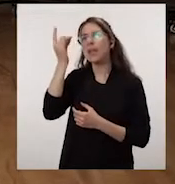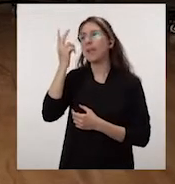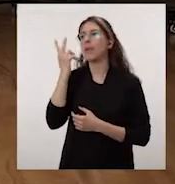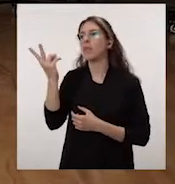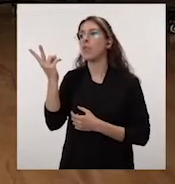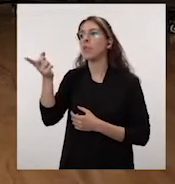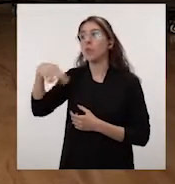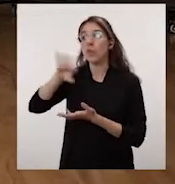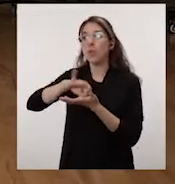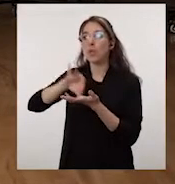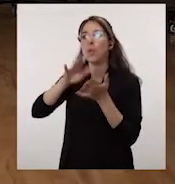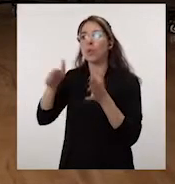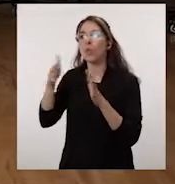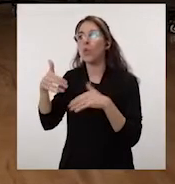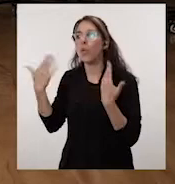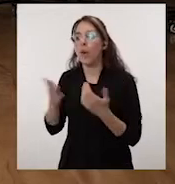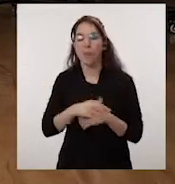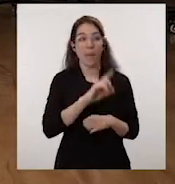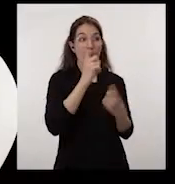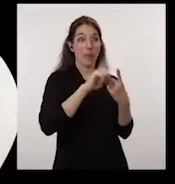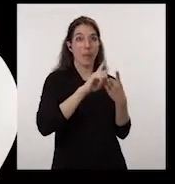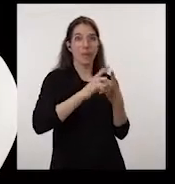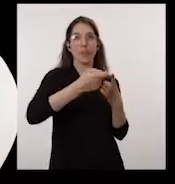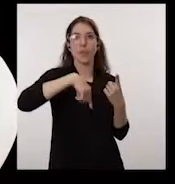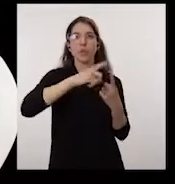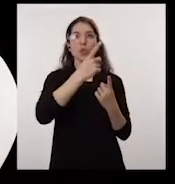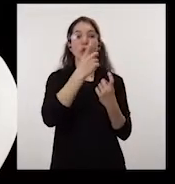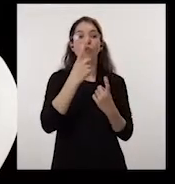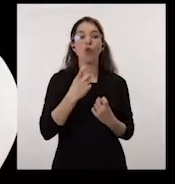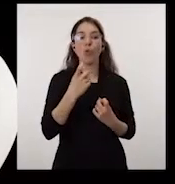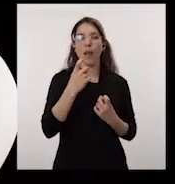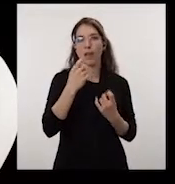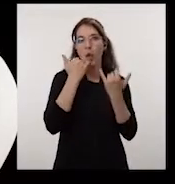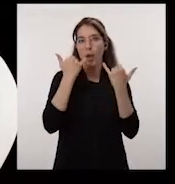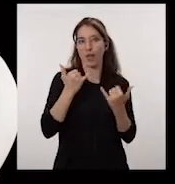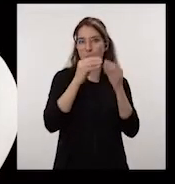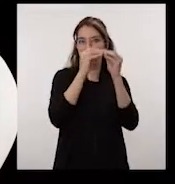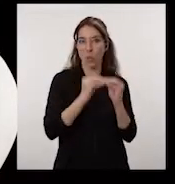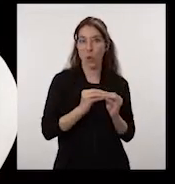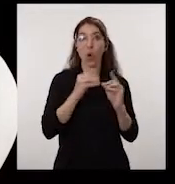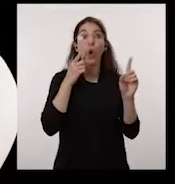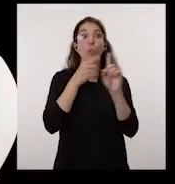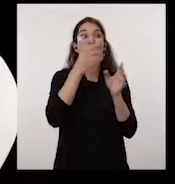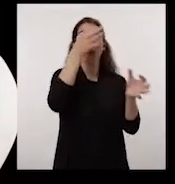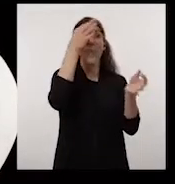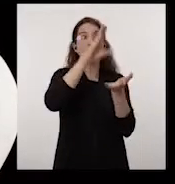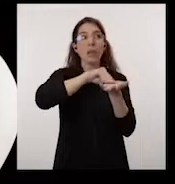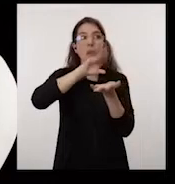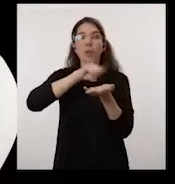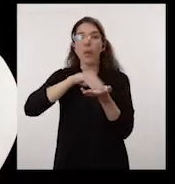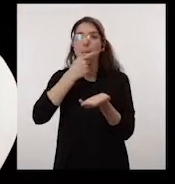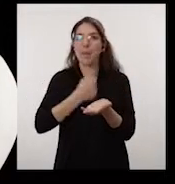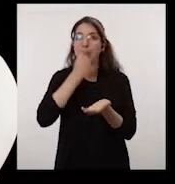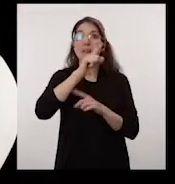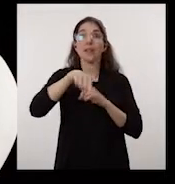en tu servicio habéis puesto en marcha la primera de ellas hemos elaborado un formulario electrónico que permite agilizar la toma de datos para evaluar los riesgos